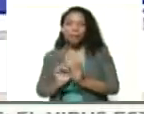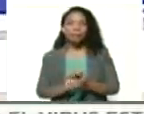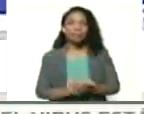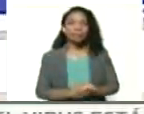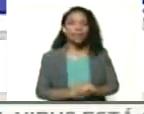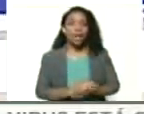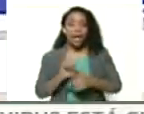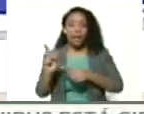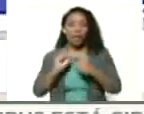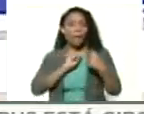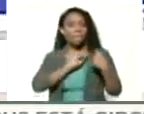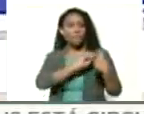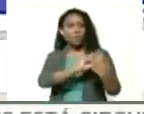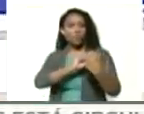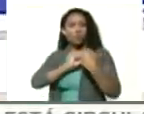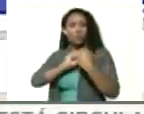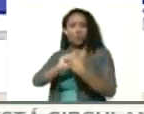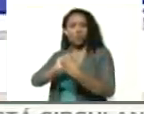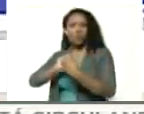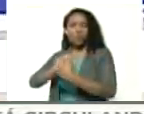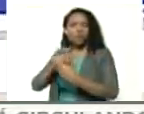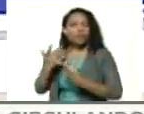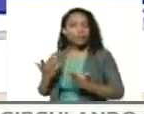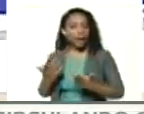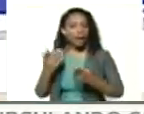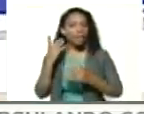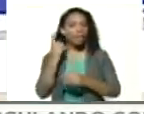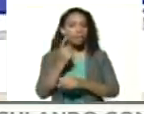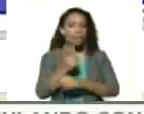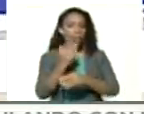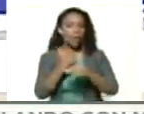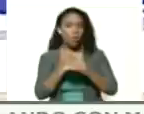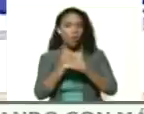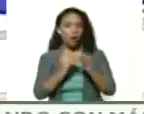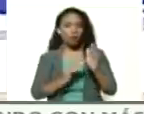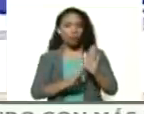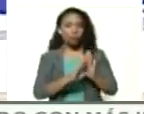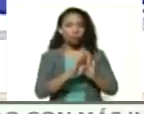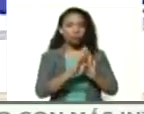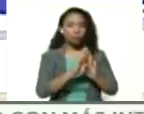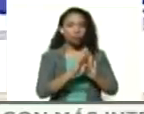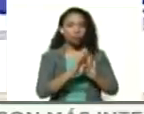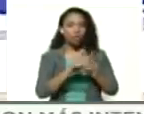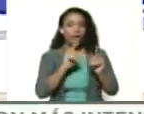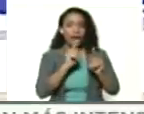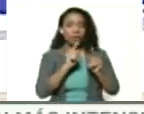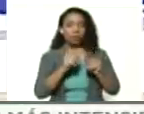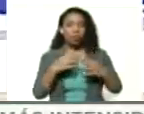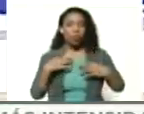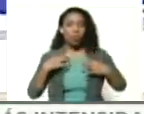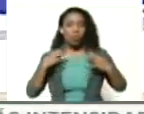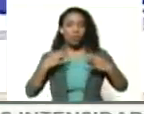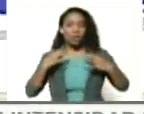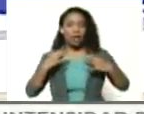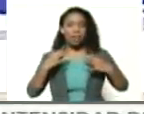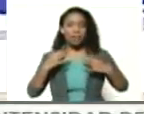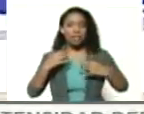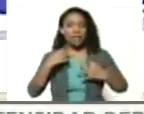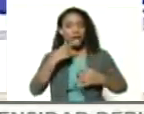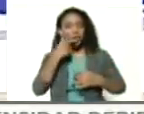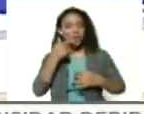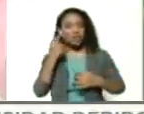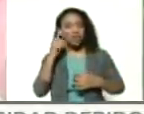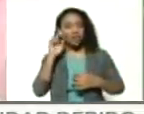ordenar estos debates que deben trascender al Fred Nazaret, en tu camisa rosada, te luce